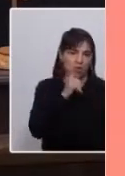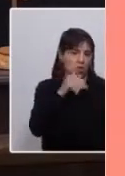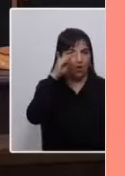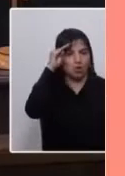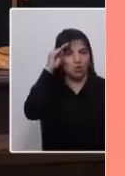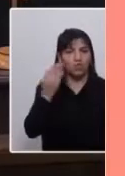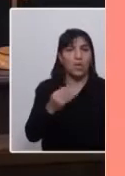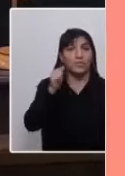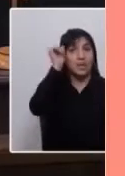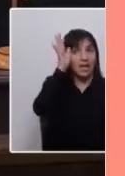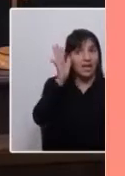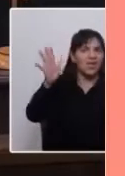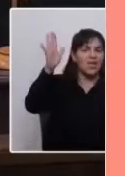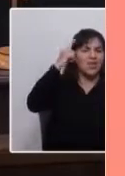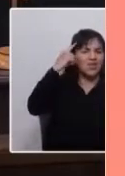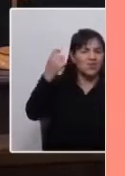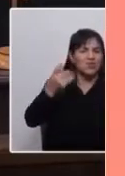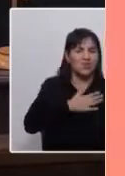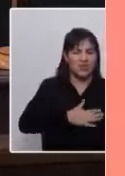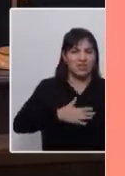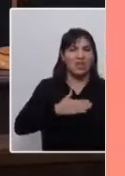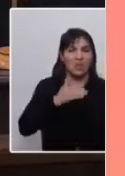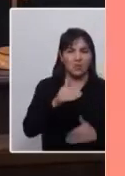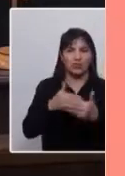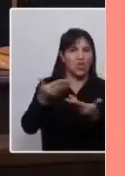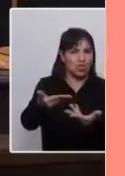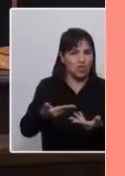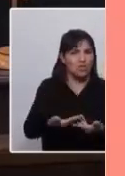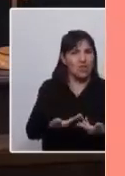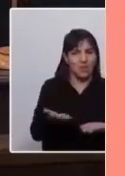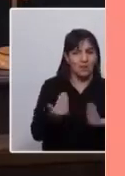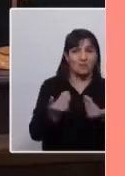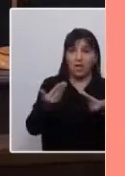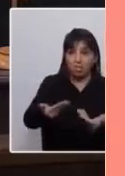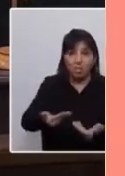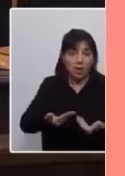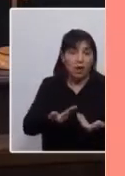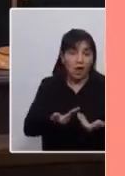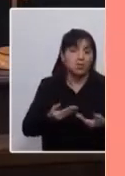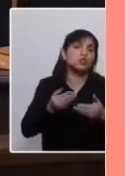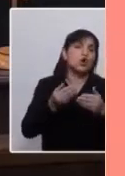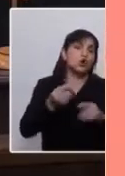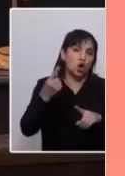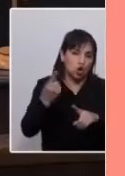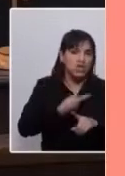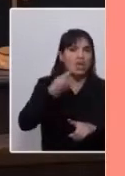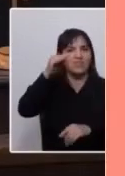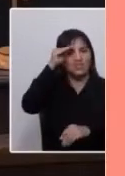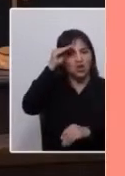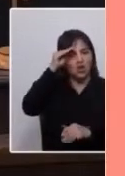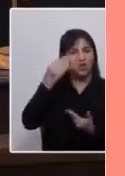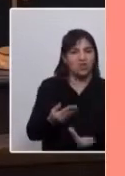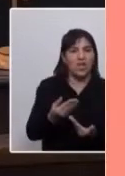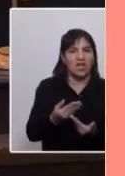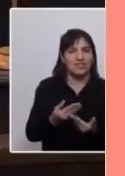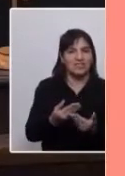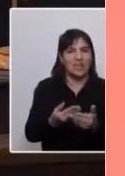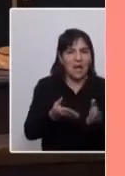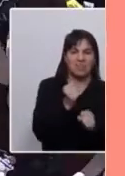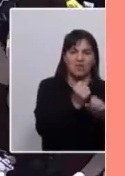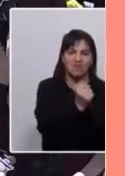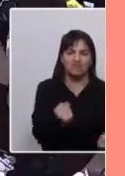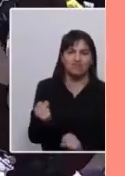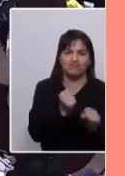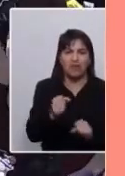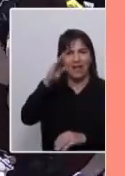indivisible. Y esto es bien importante, porque el punto es si es que vamos a ignorar la diversidad de nuestro país o la vamos a